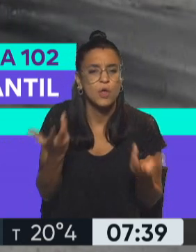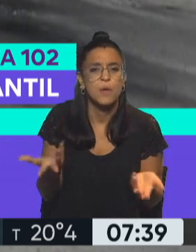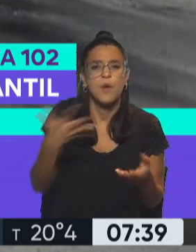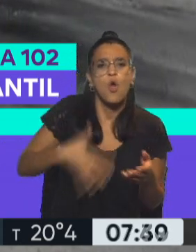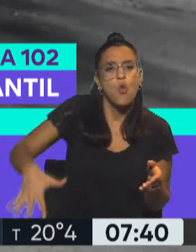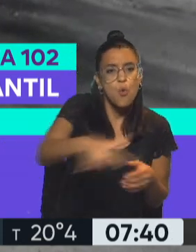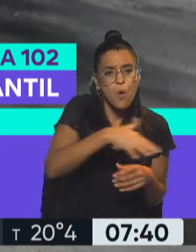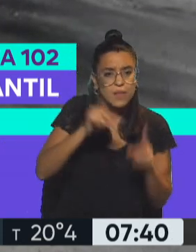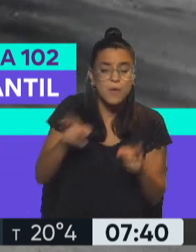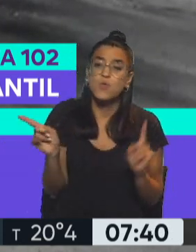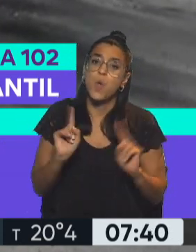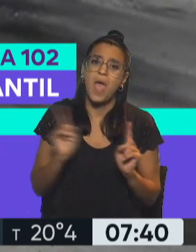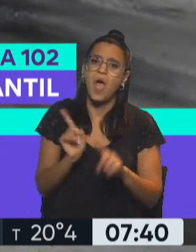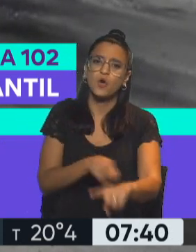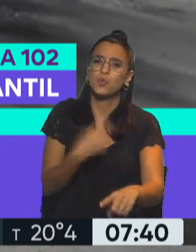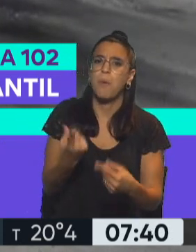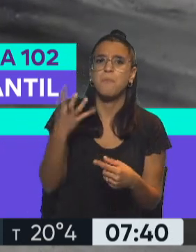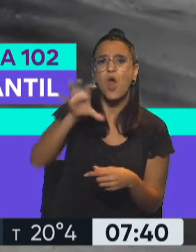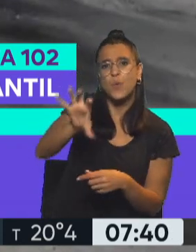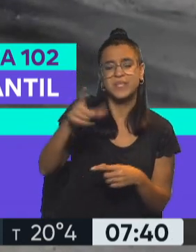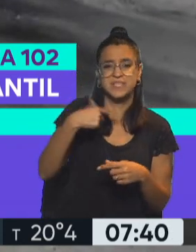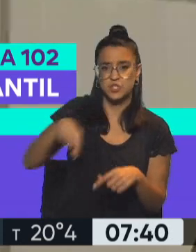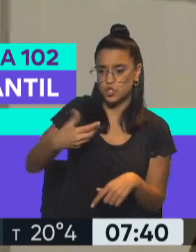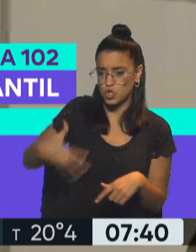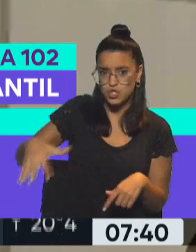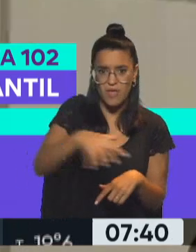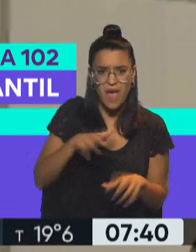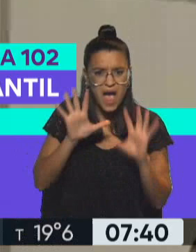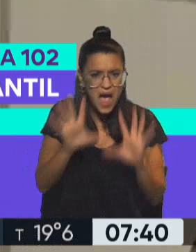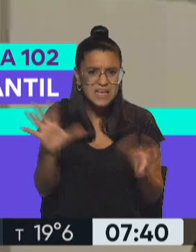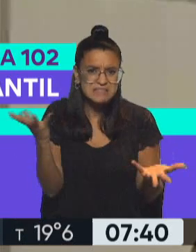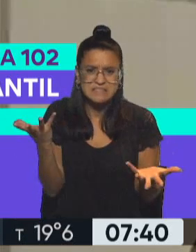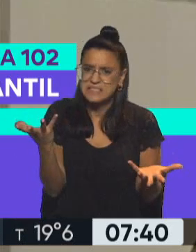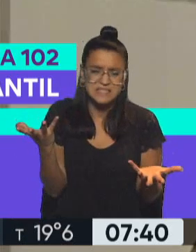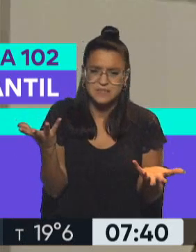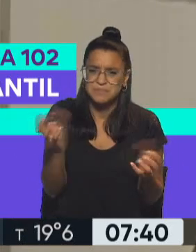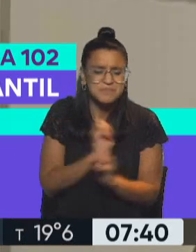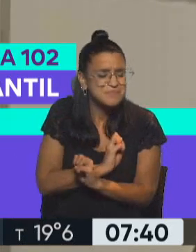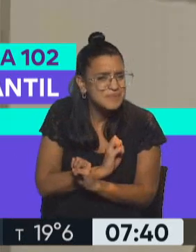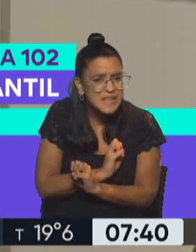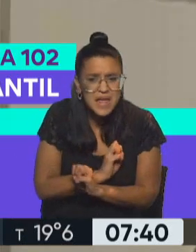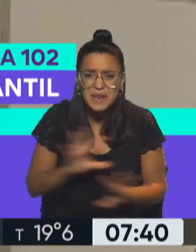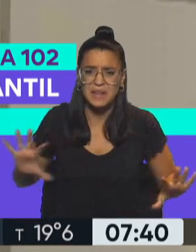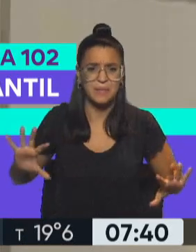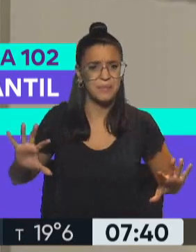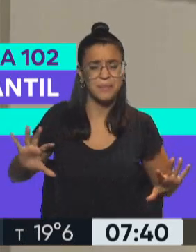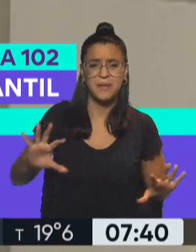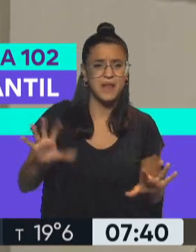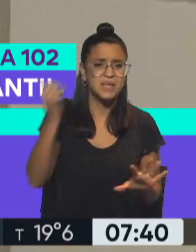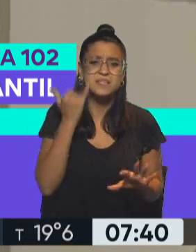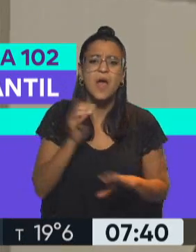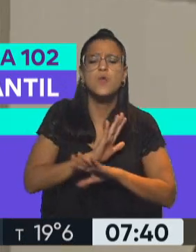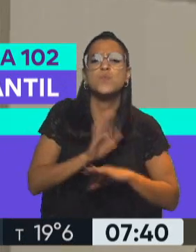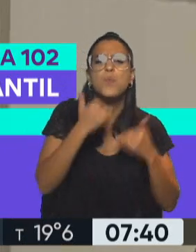lugar geográfico. No estamos acostumbrados como provincia, como sociedad, a hechos de esta naturaleza, a aberrantes. Efectivamente, ya más